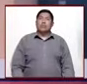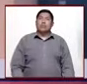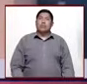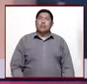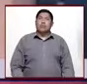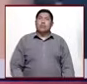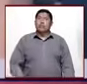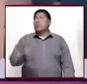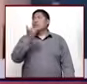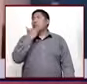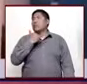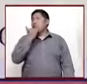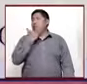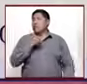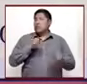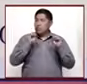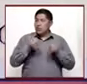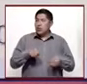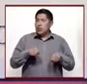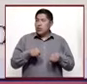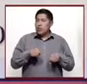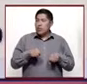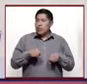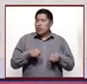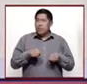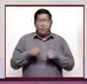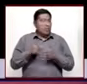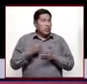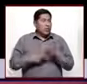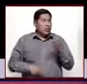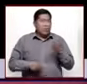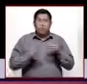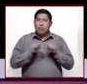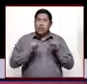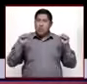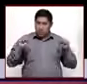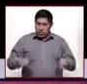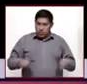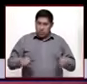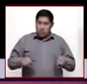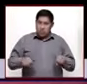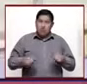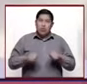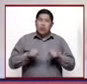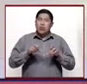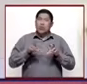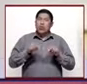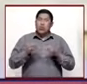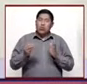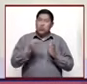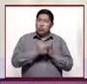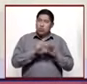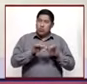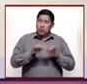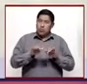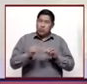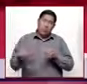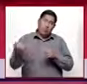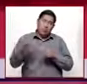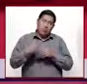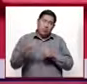La falencia tal vez podría ser de que el sistema tampoco nos pide que registremos esos aspectos.